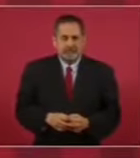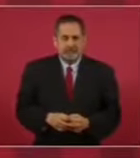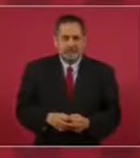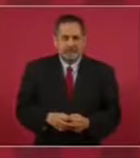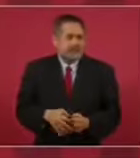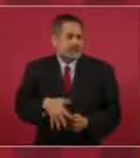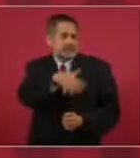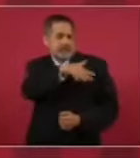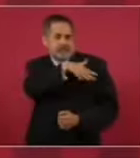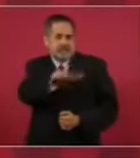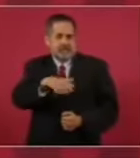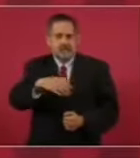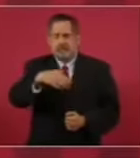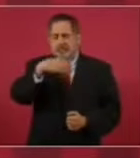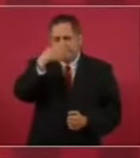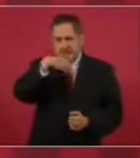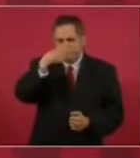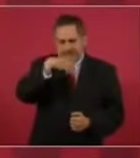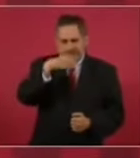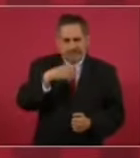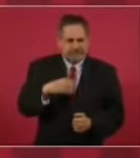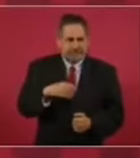Al general Lázaro Cárdenas